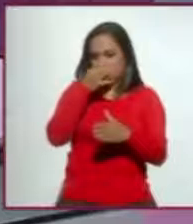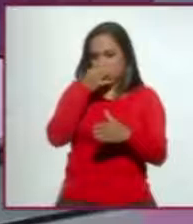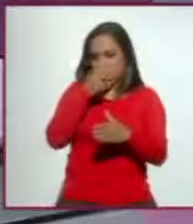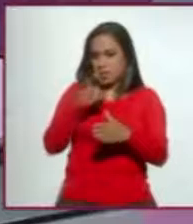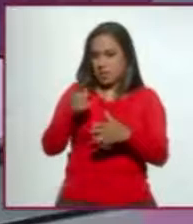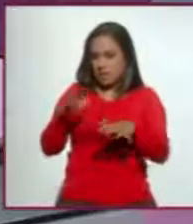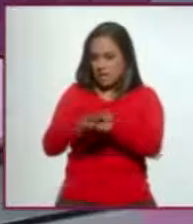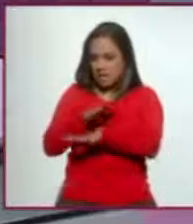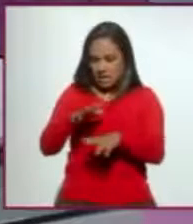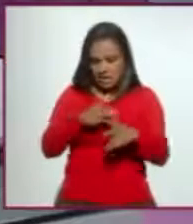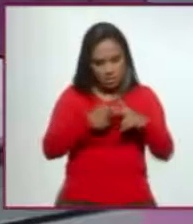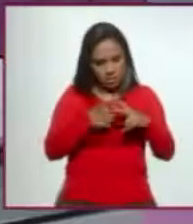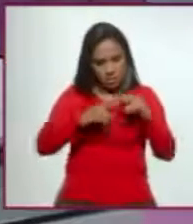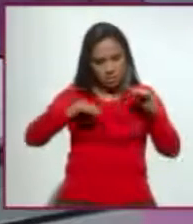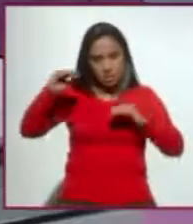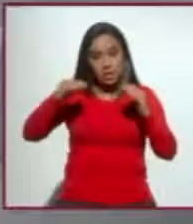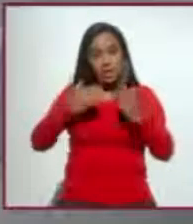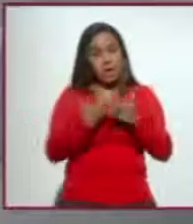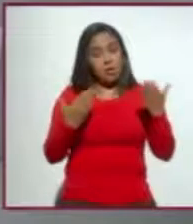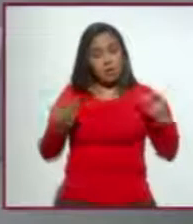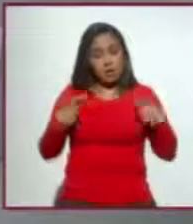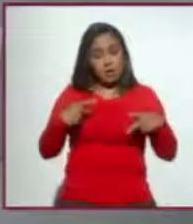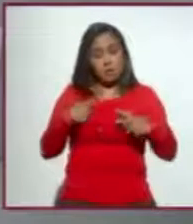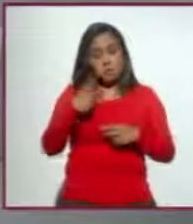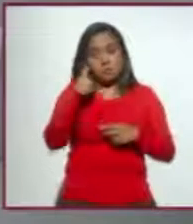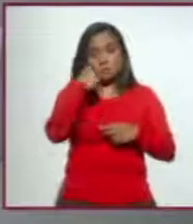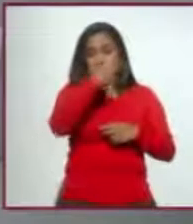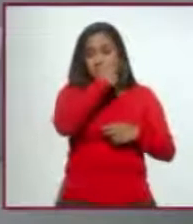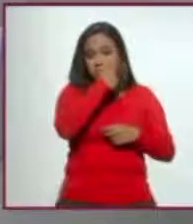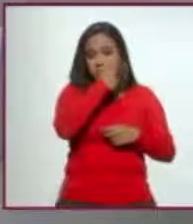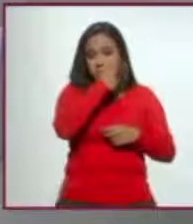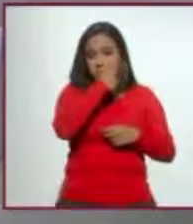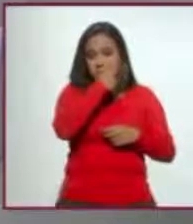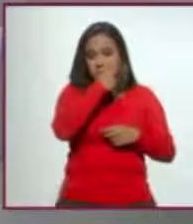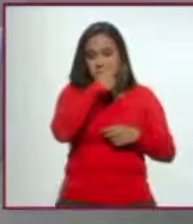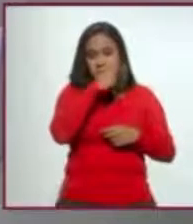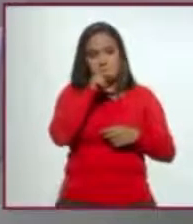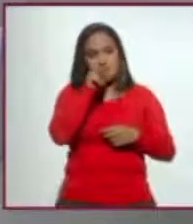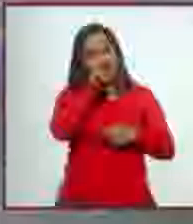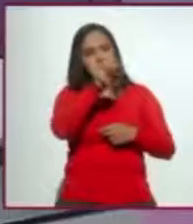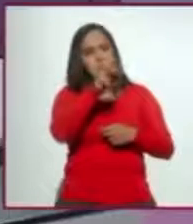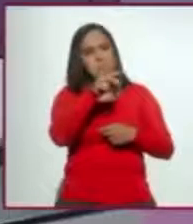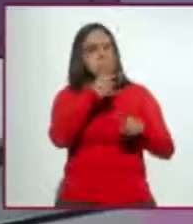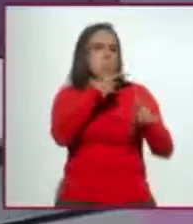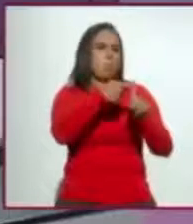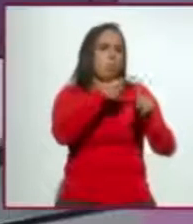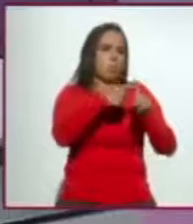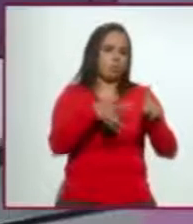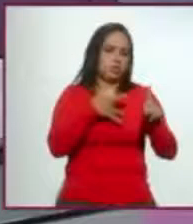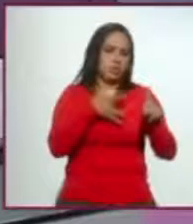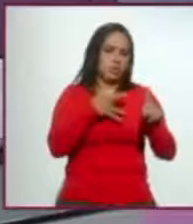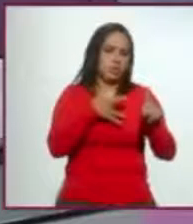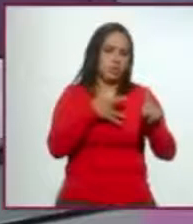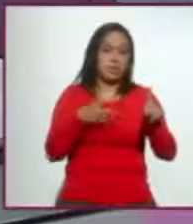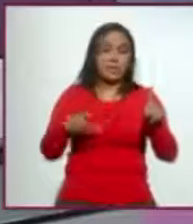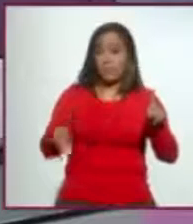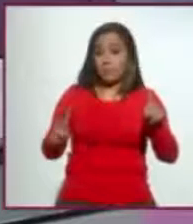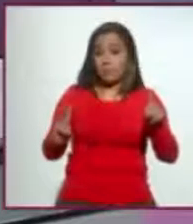hayan movido estos indicadores y que la percepción del público promedio sea positiva, aunque